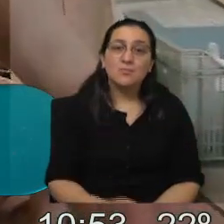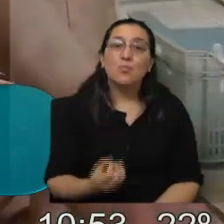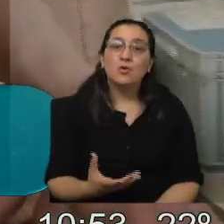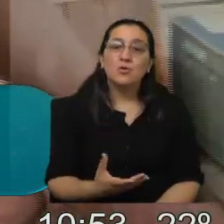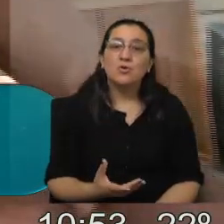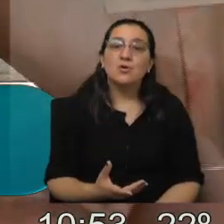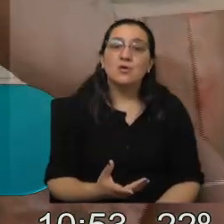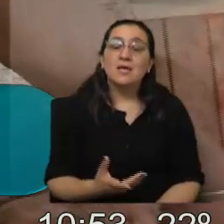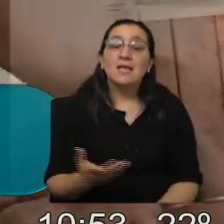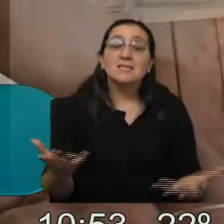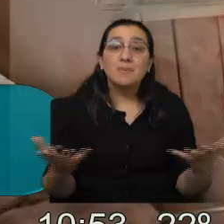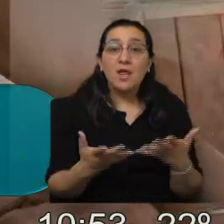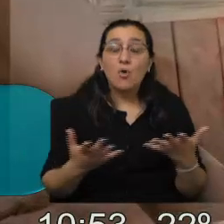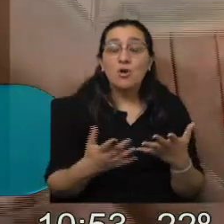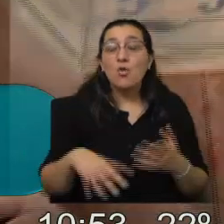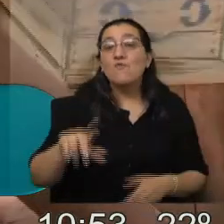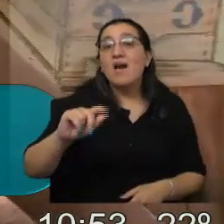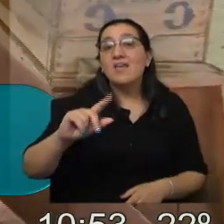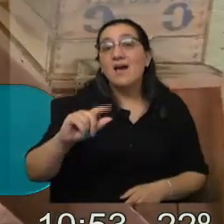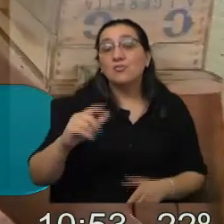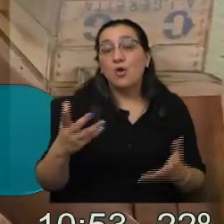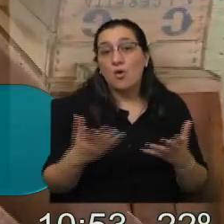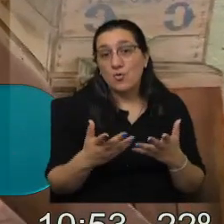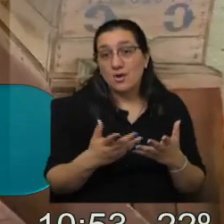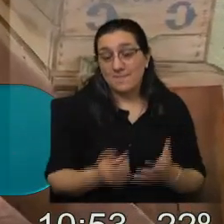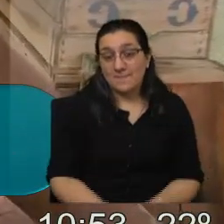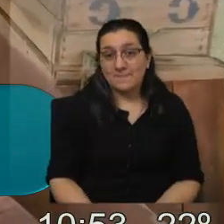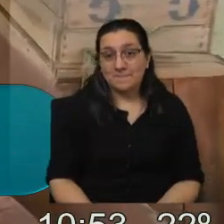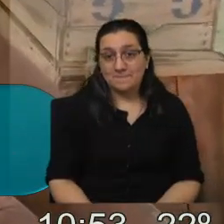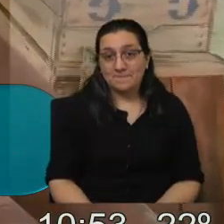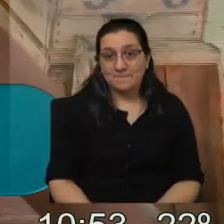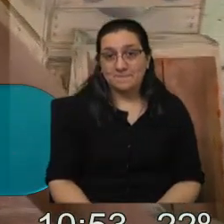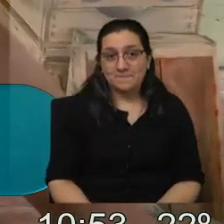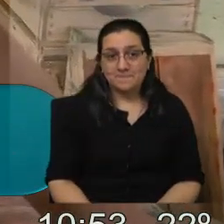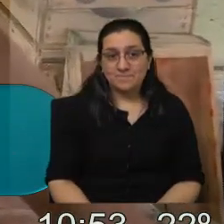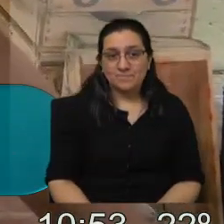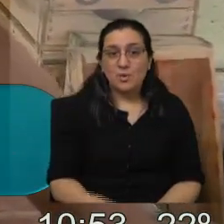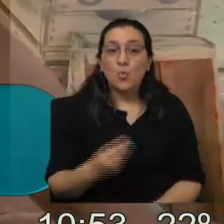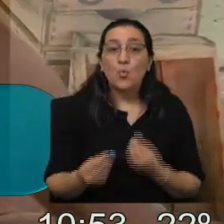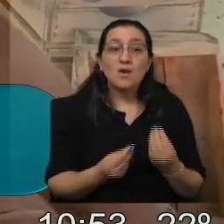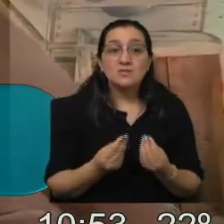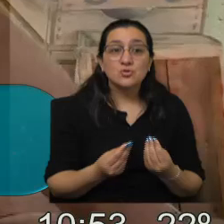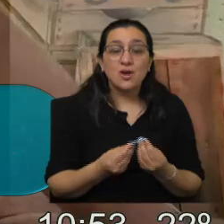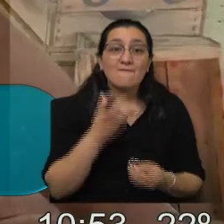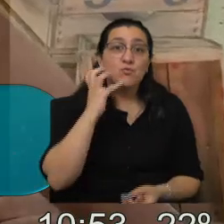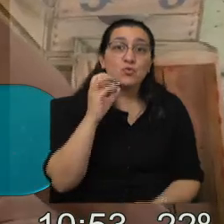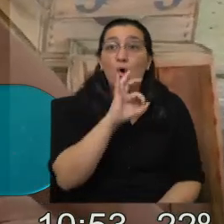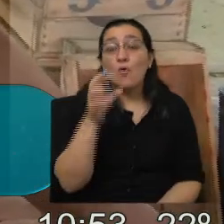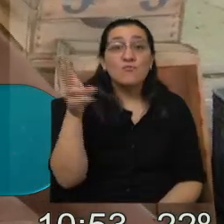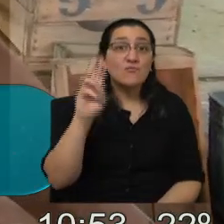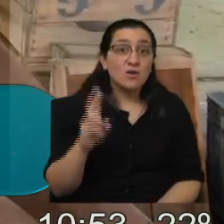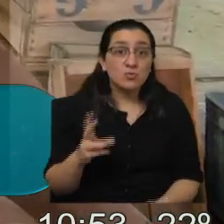es de estación? Para el vecino, para la vecina que no lo tiene claro, ¿qué es lo que tenemos de estación acá? ¿Cuáles son las frutas,